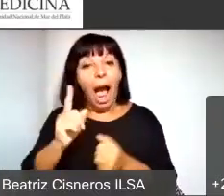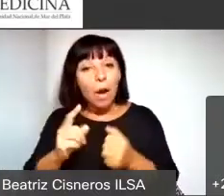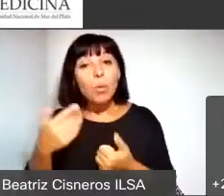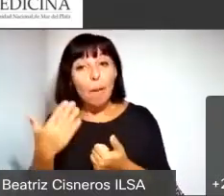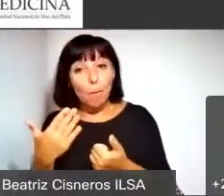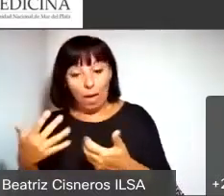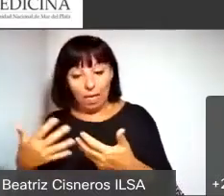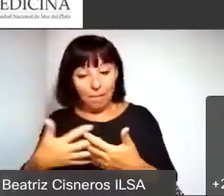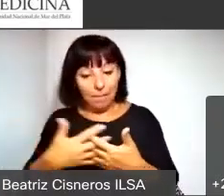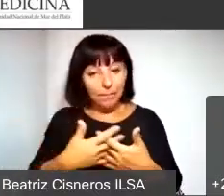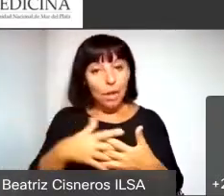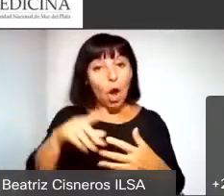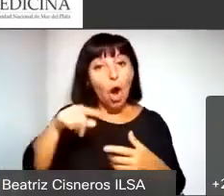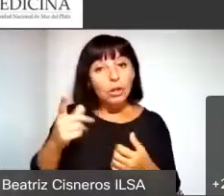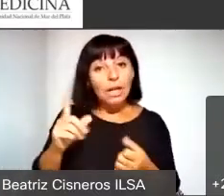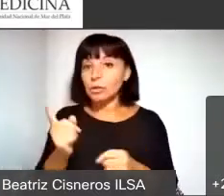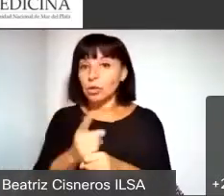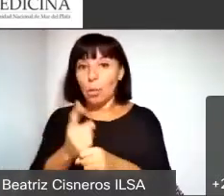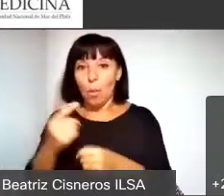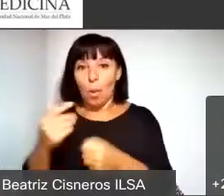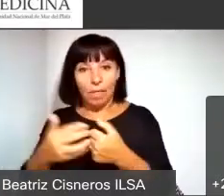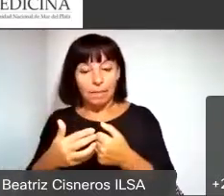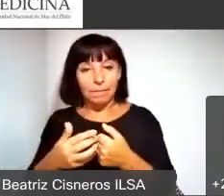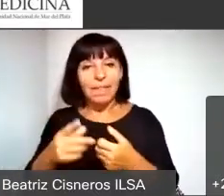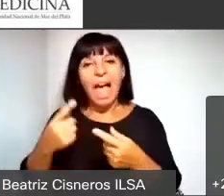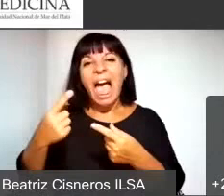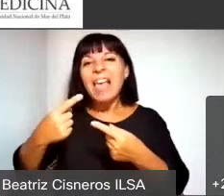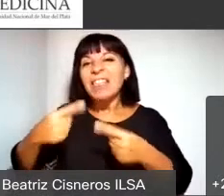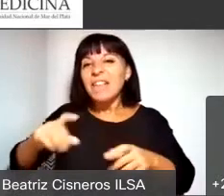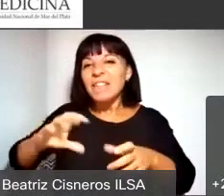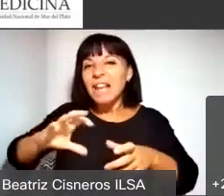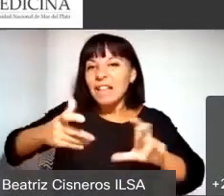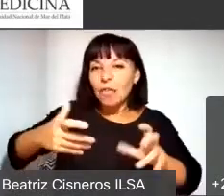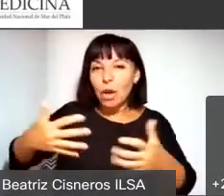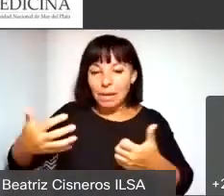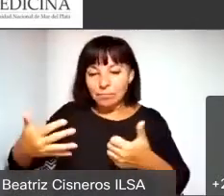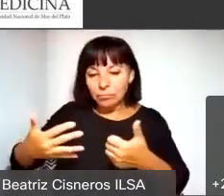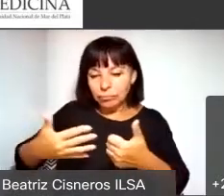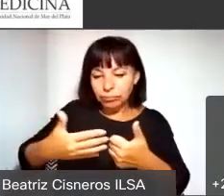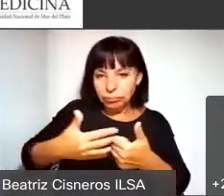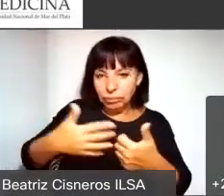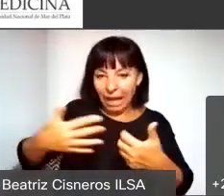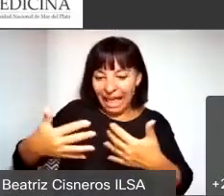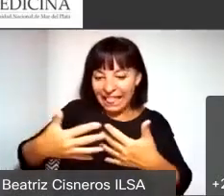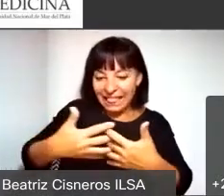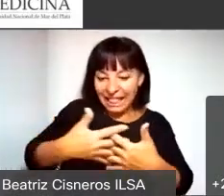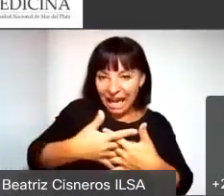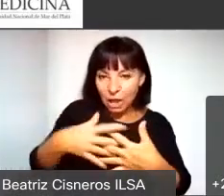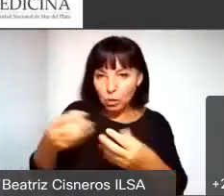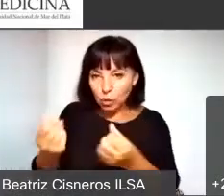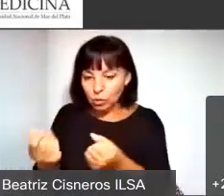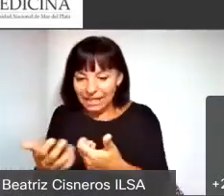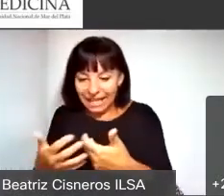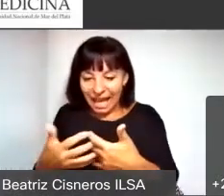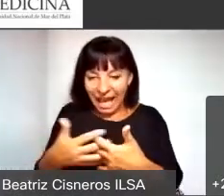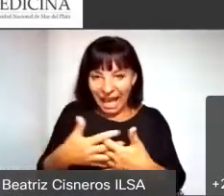misma forma. Y ahora vamos a ver cuáles son todas esas formas, ¿sí? Y eso tiene que ver con una propiedad de la membrana